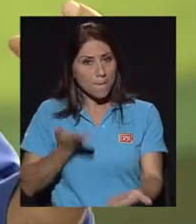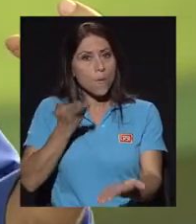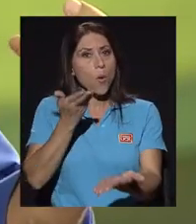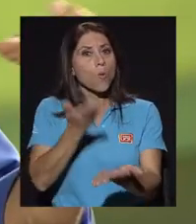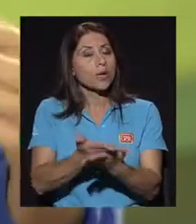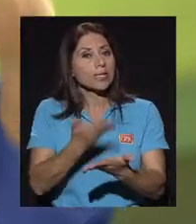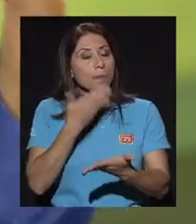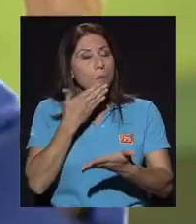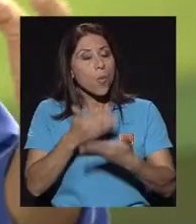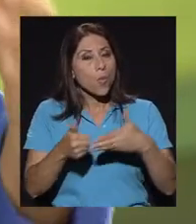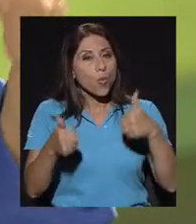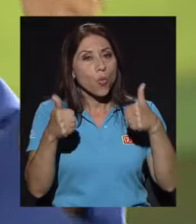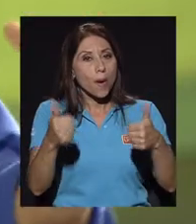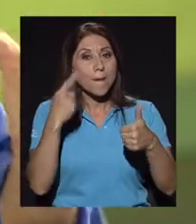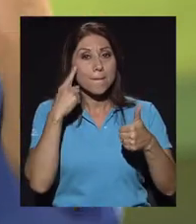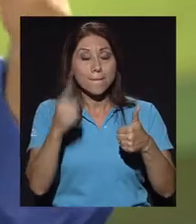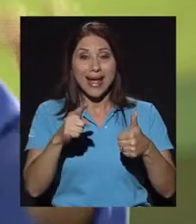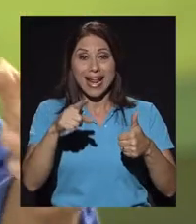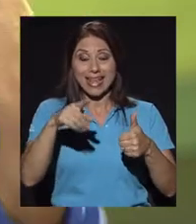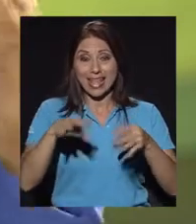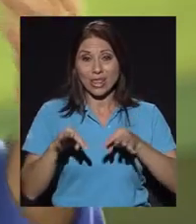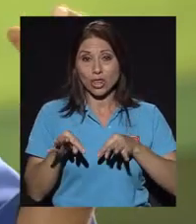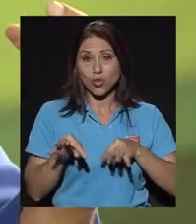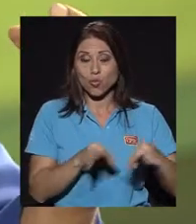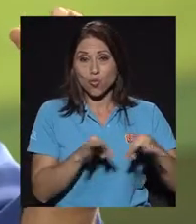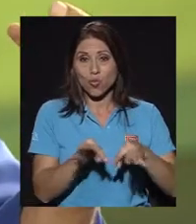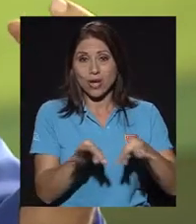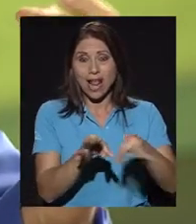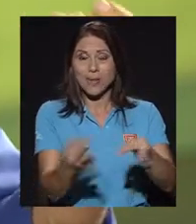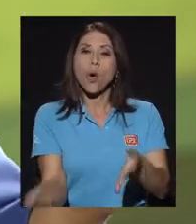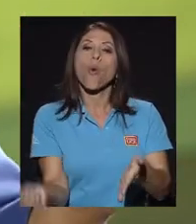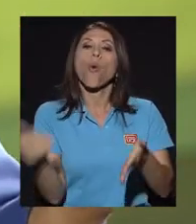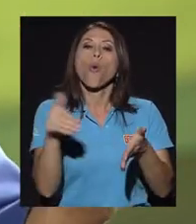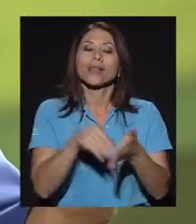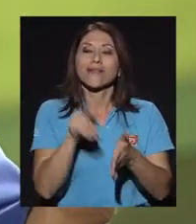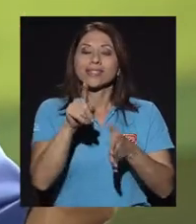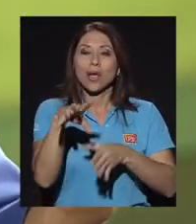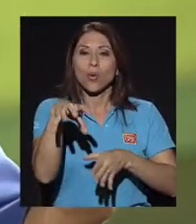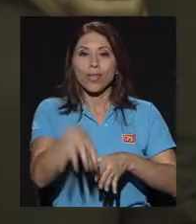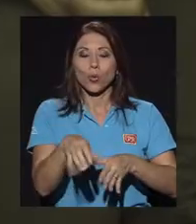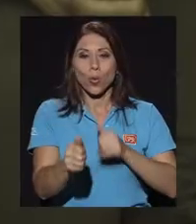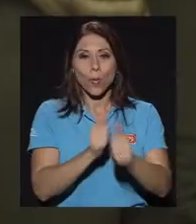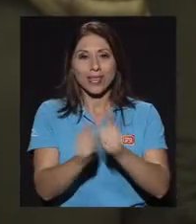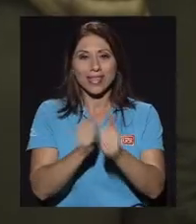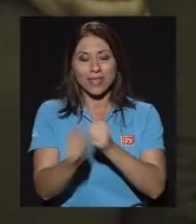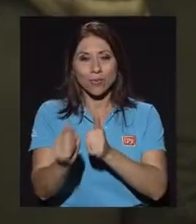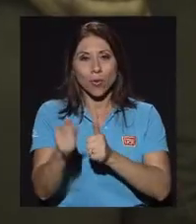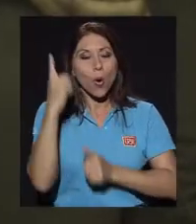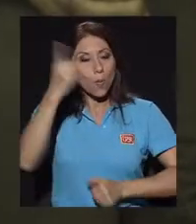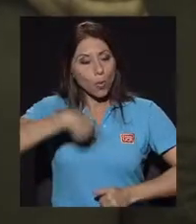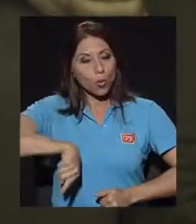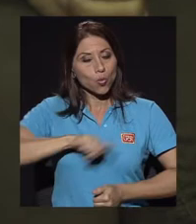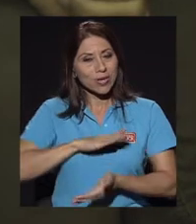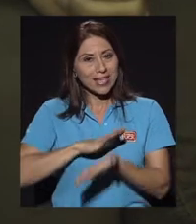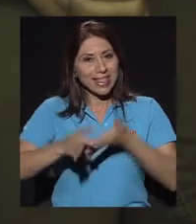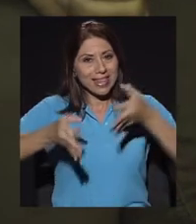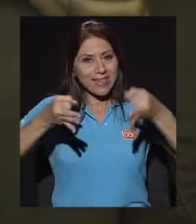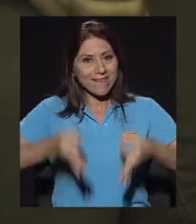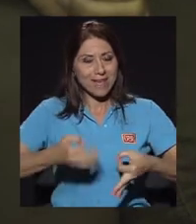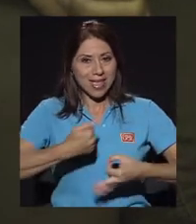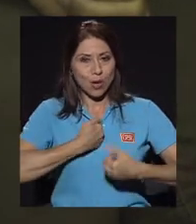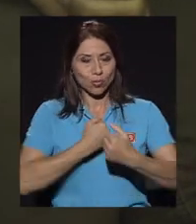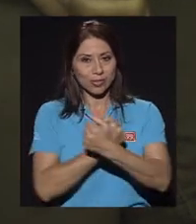muy coherente para hacer del cantón de Turrialba otra vez un cantón competitivo, ya por nuestra dignidad y por